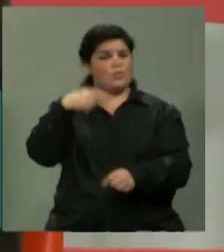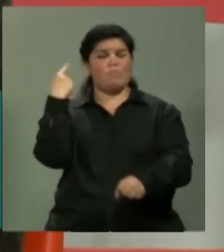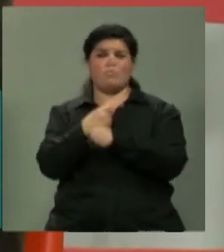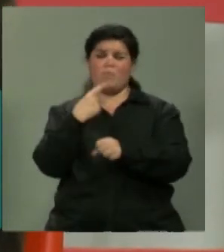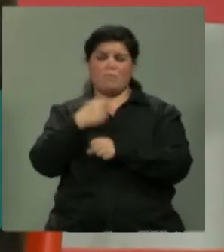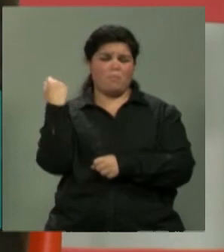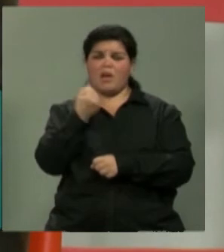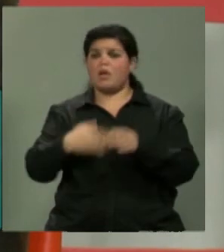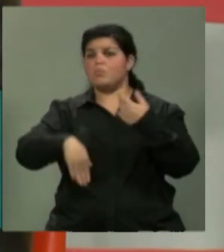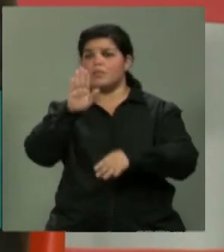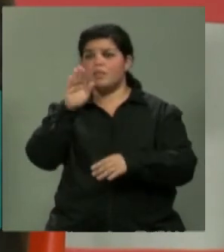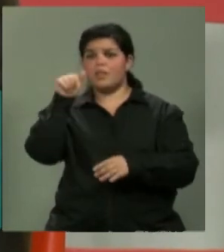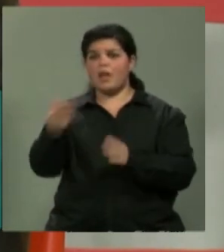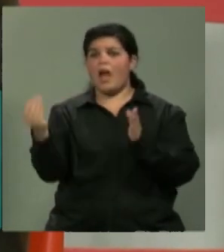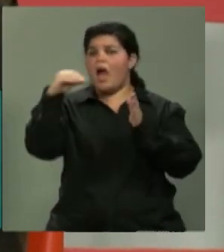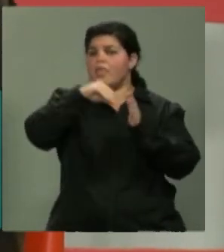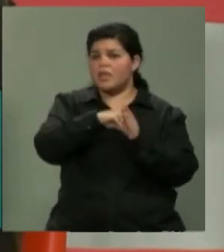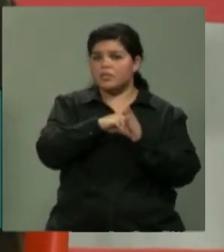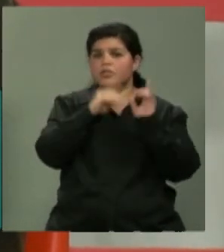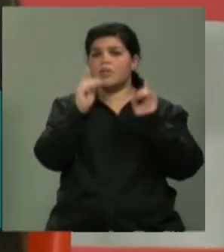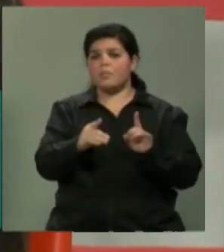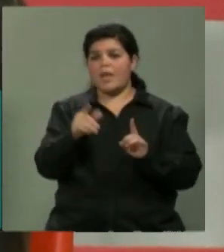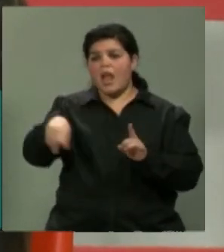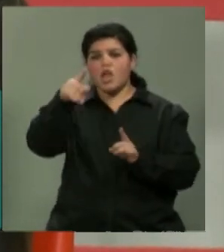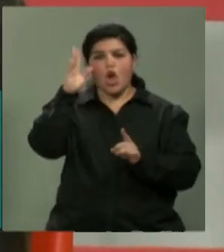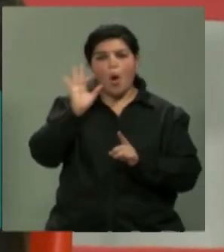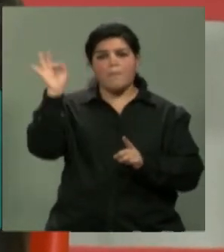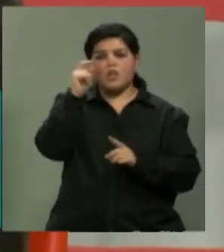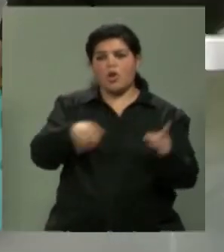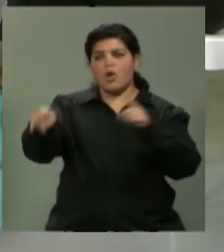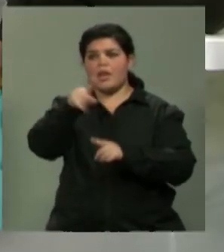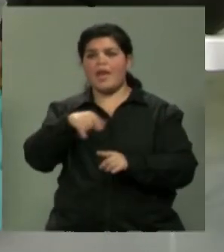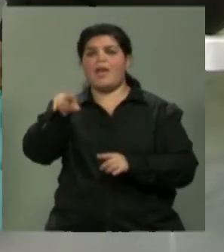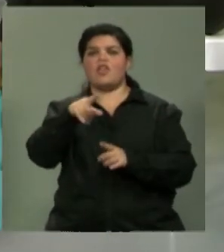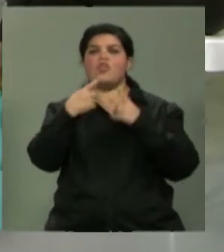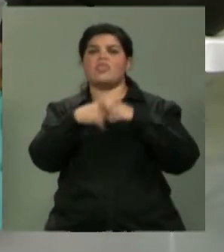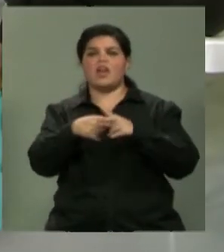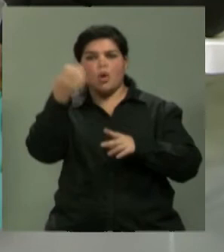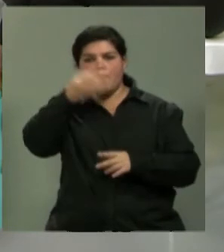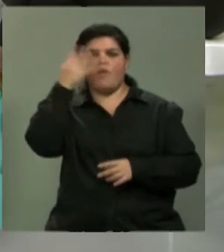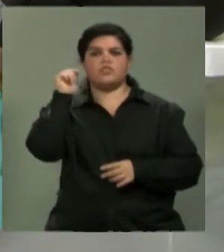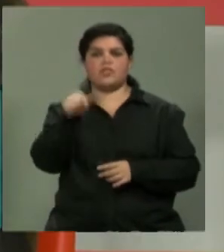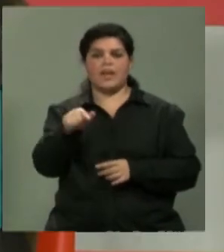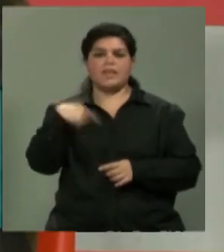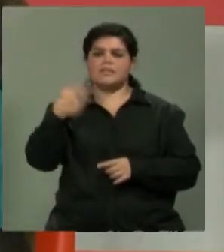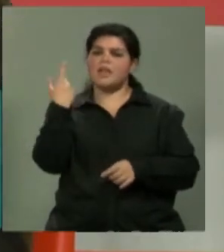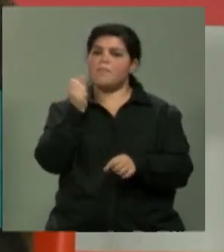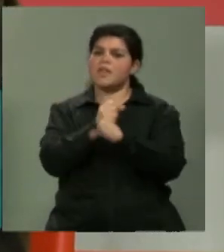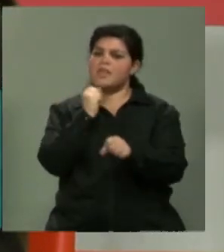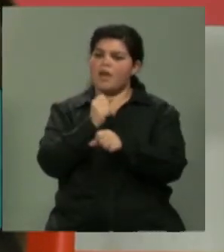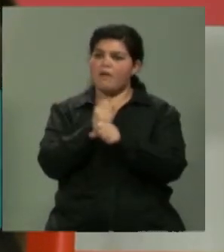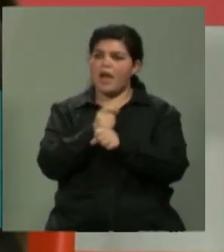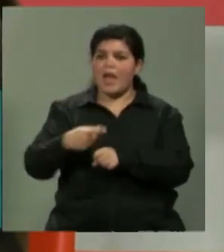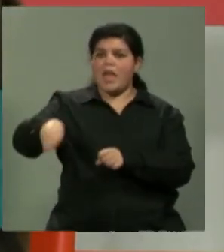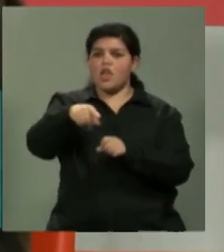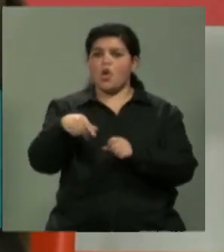este caso, incluyera todo lo que planteaban estos sectores que son técnicos, que son profesionales y que trabajan permanentemente, y ellos